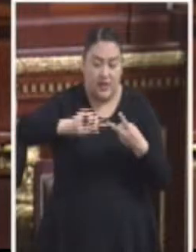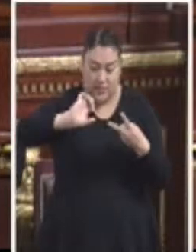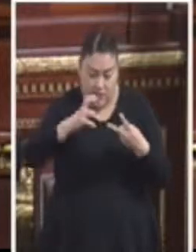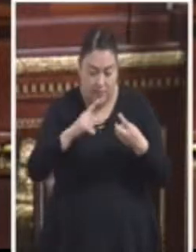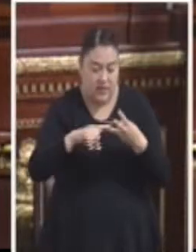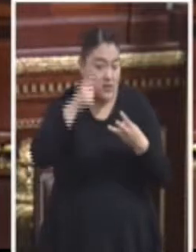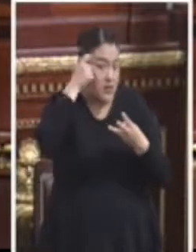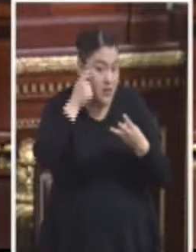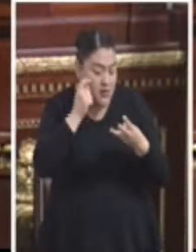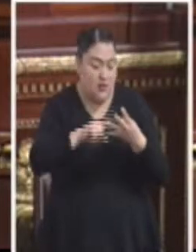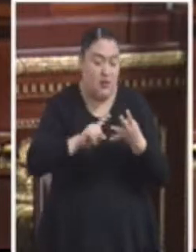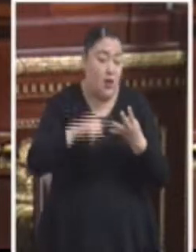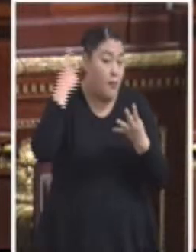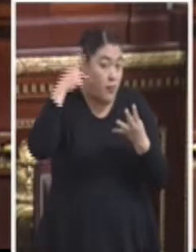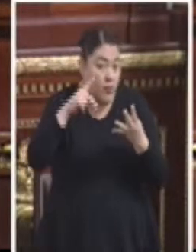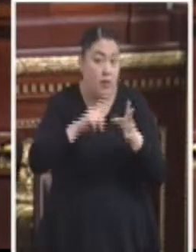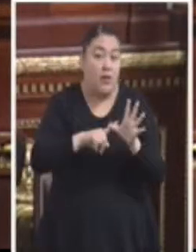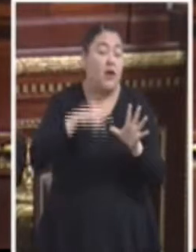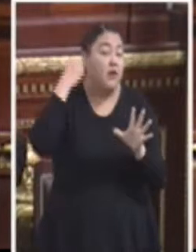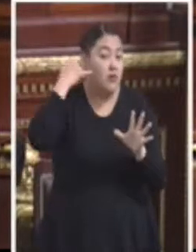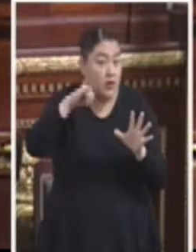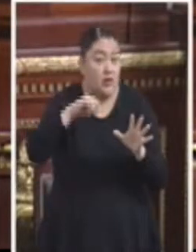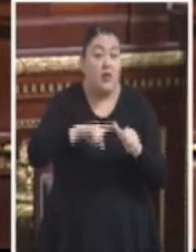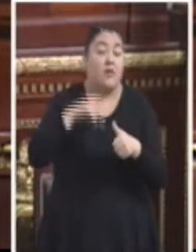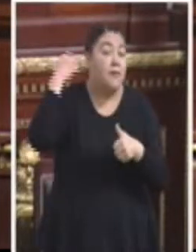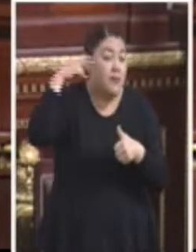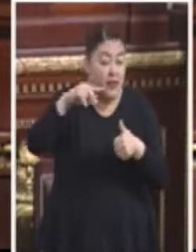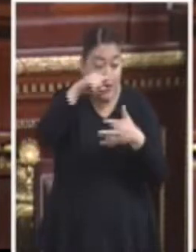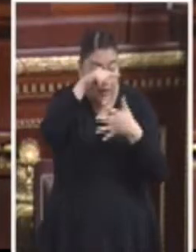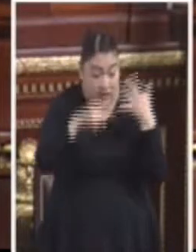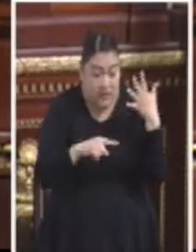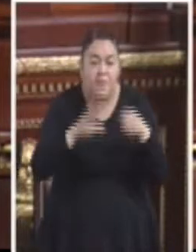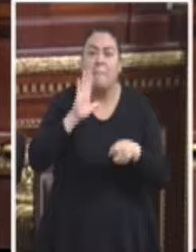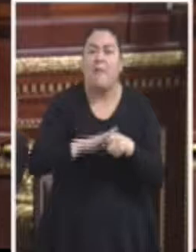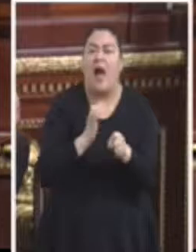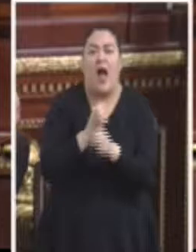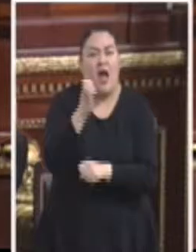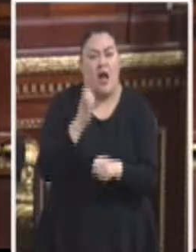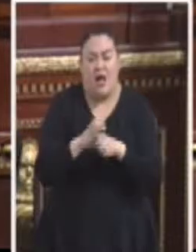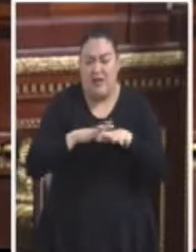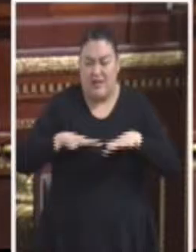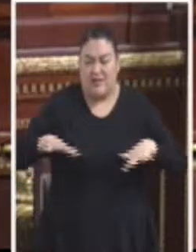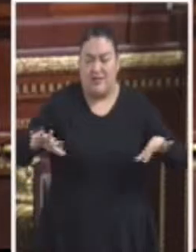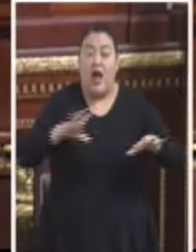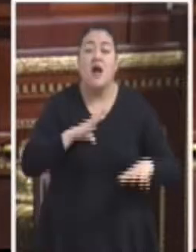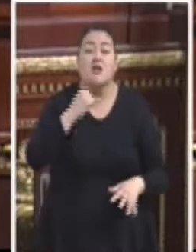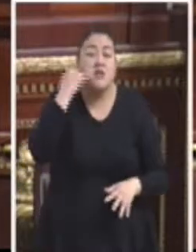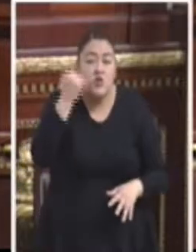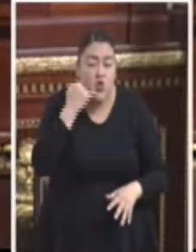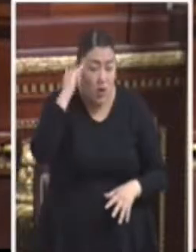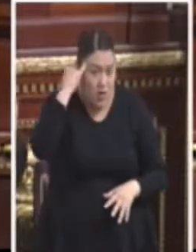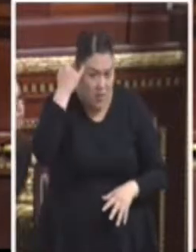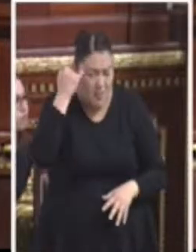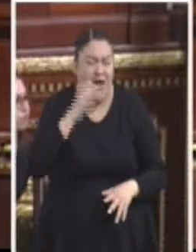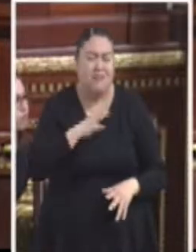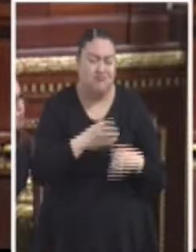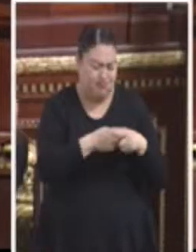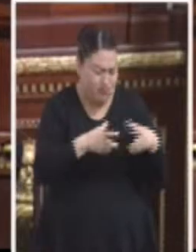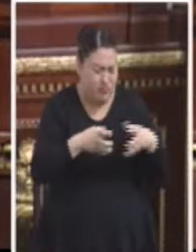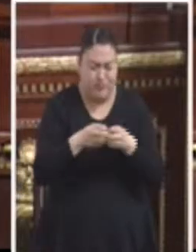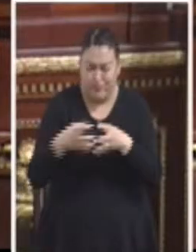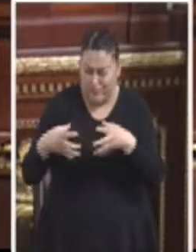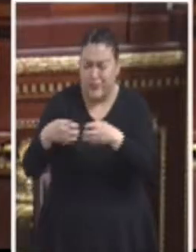Chiapas, Guerrero, Puebla, Yucatán y Veracruz son las entidades federativas que más población hablante de lenguas